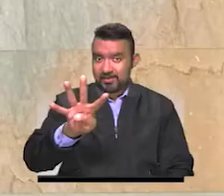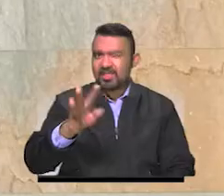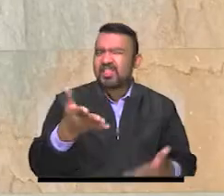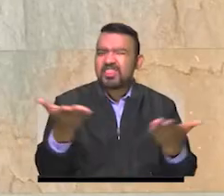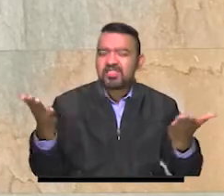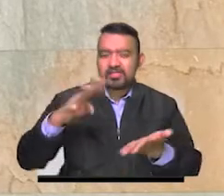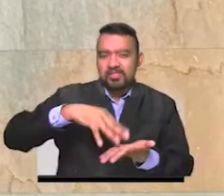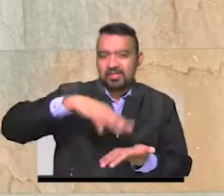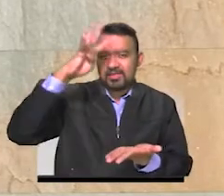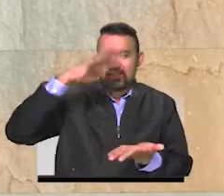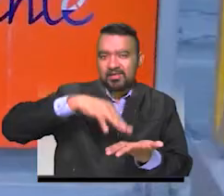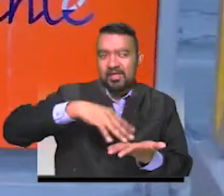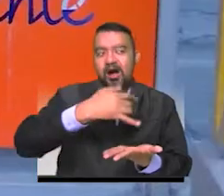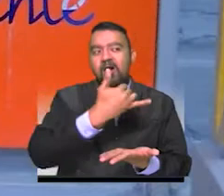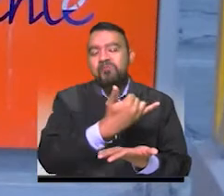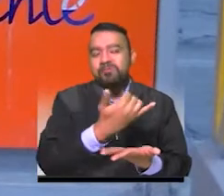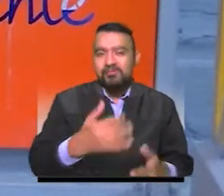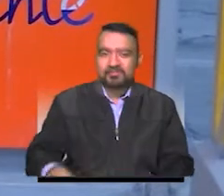Exposiciones.